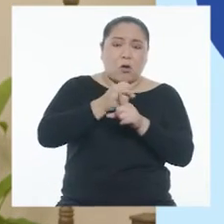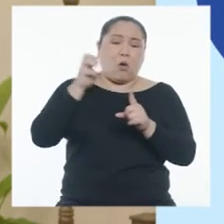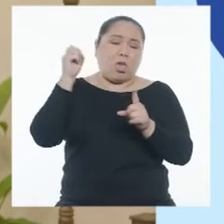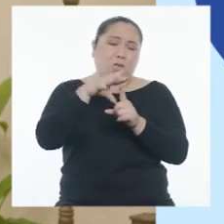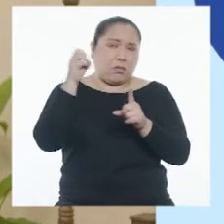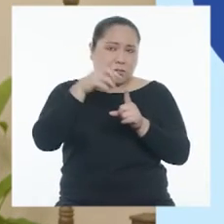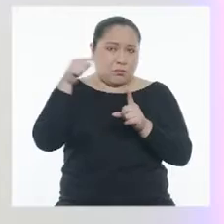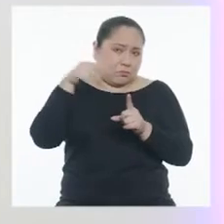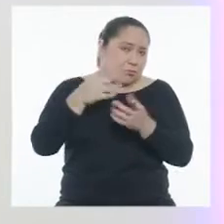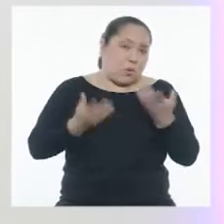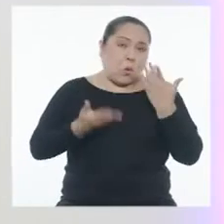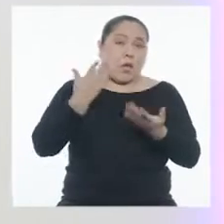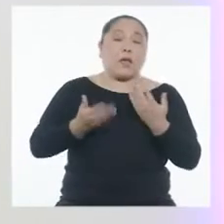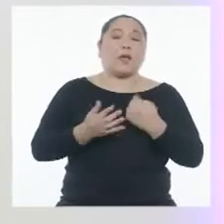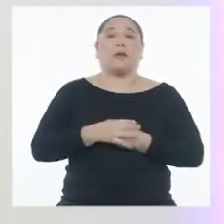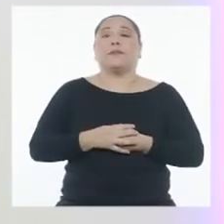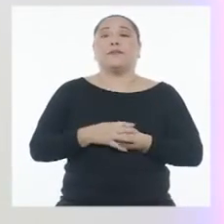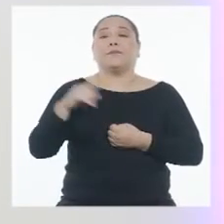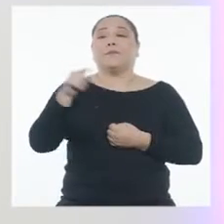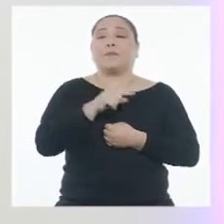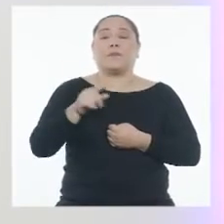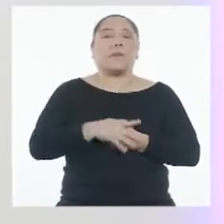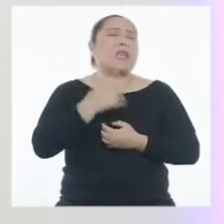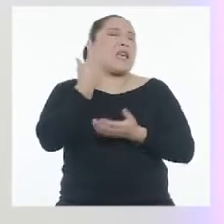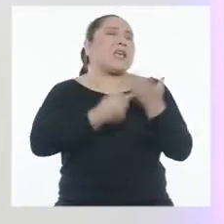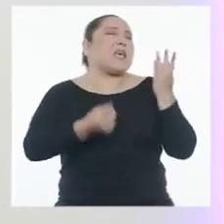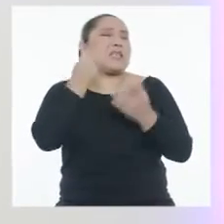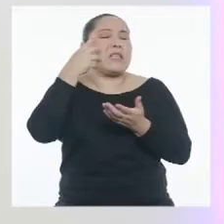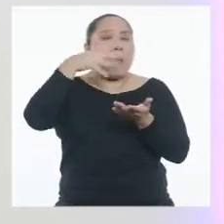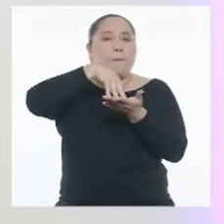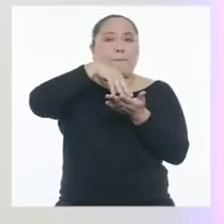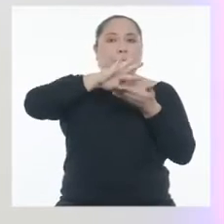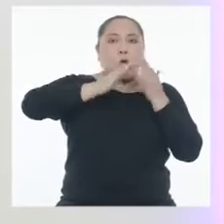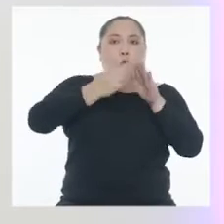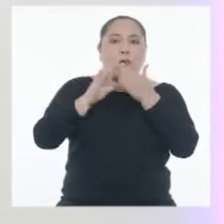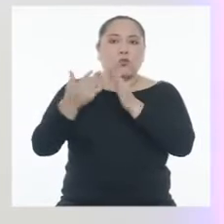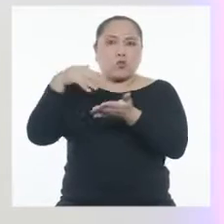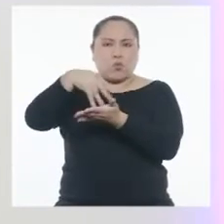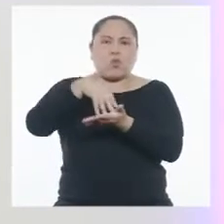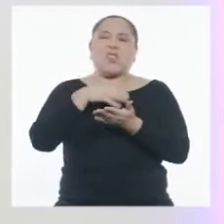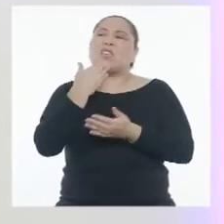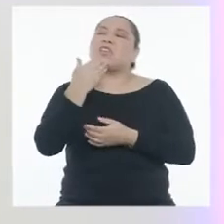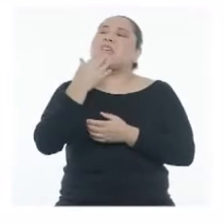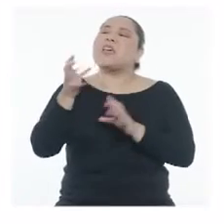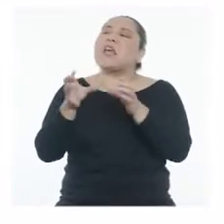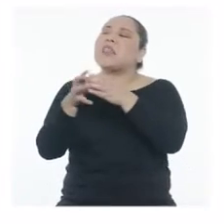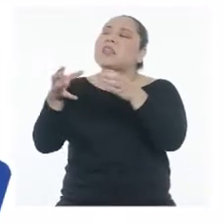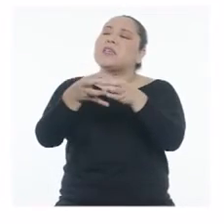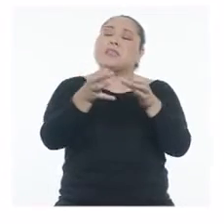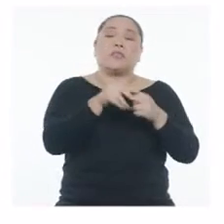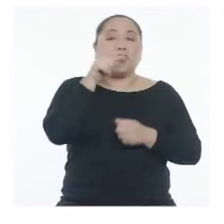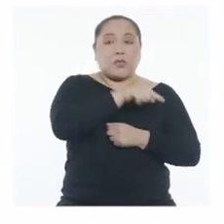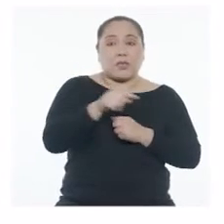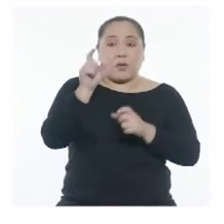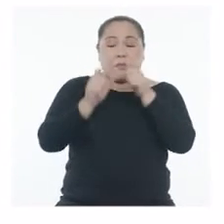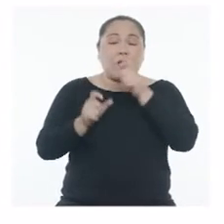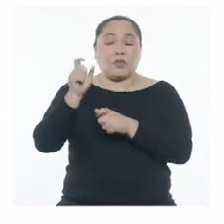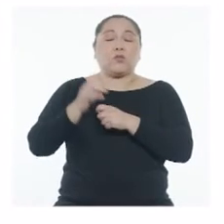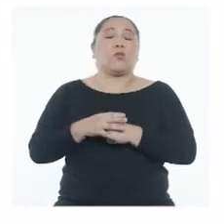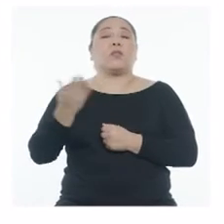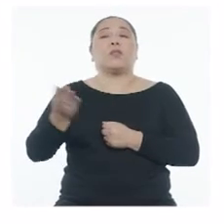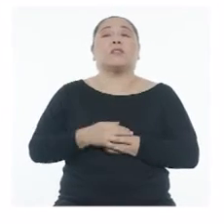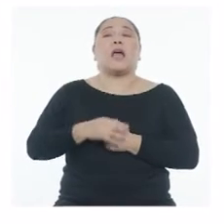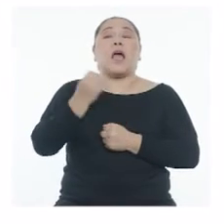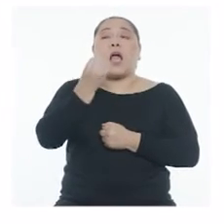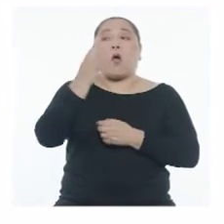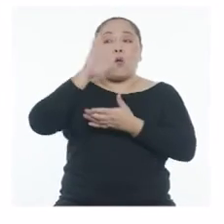o moralmente. Y en ese caso, ¿qué se entiende por poblaciones vulnerables y quiénes las conforman? Son aquellas conformadas por